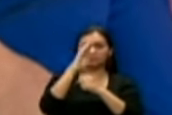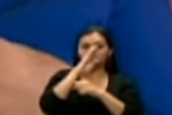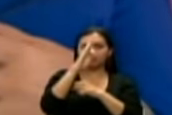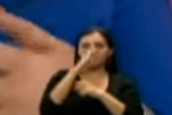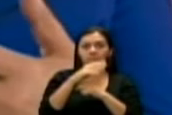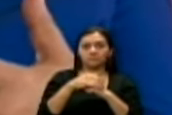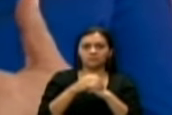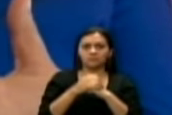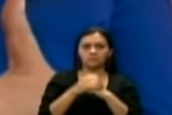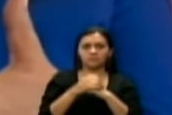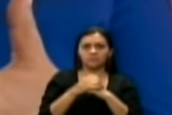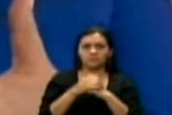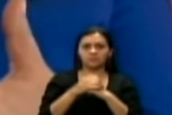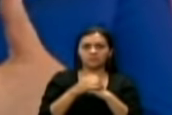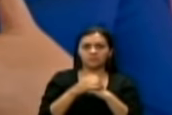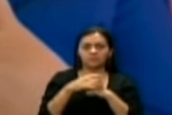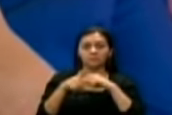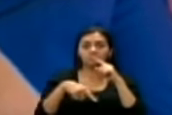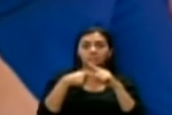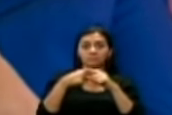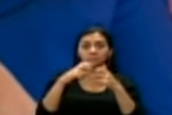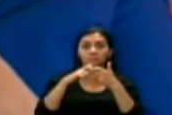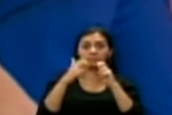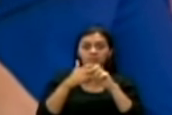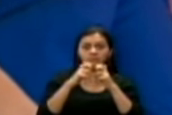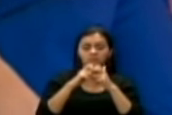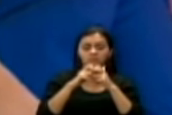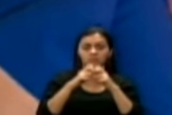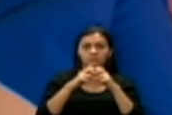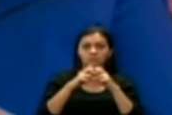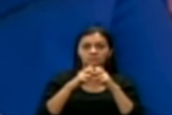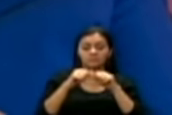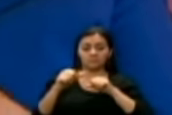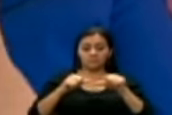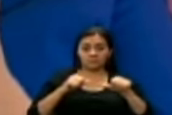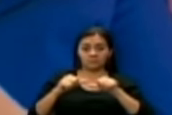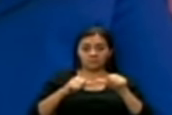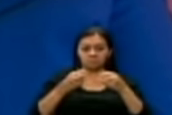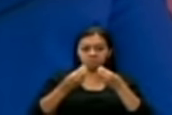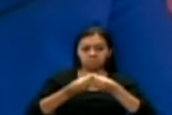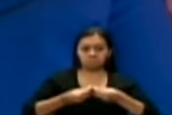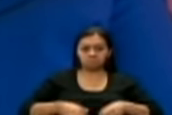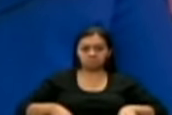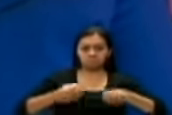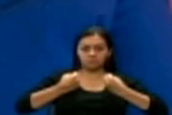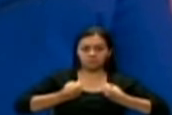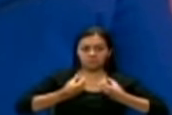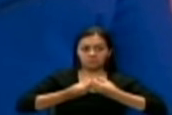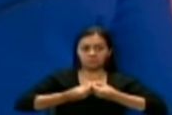conservadoras, cuando se ven desplazadas de la administración del país, del poder político,